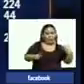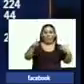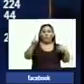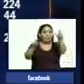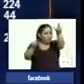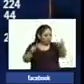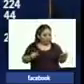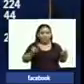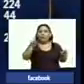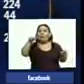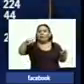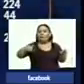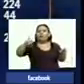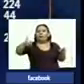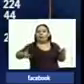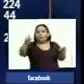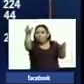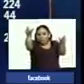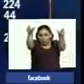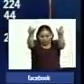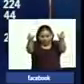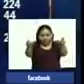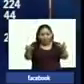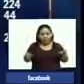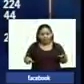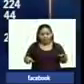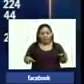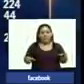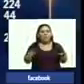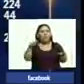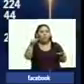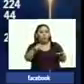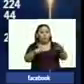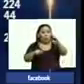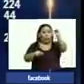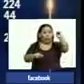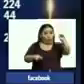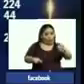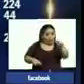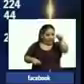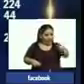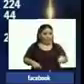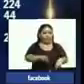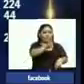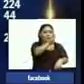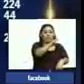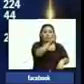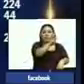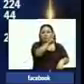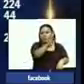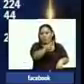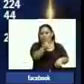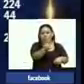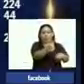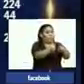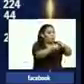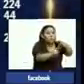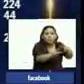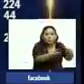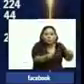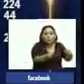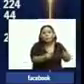y el 2019. Como lo tenemos ahí en pantalla, octubre, 222 casos de desaparecidos en 2018,